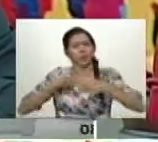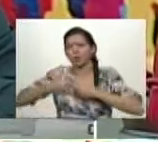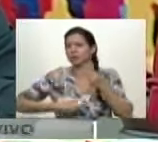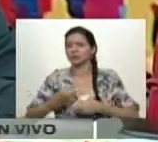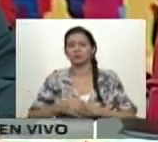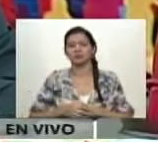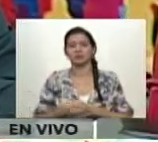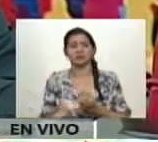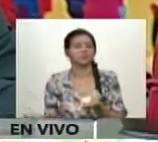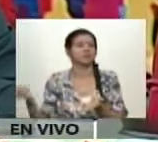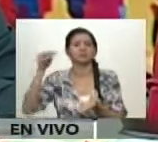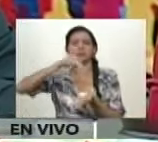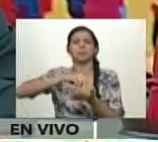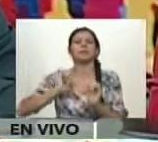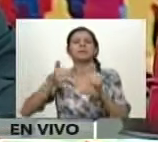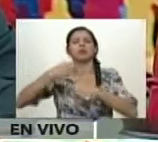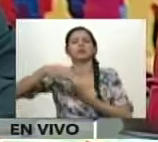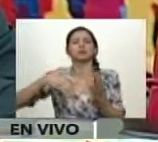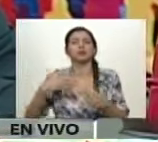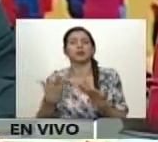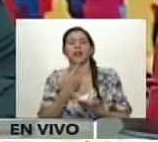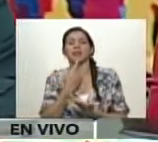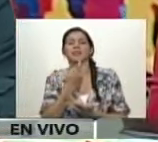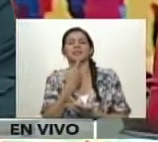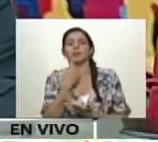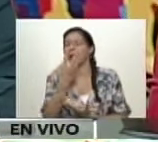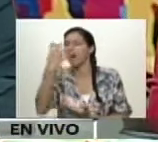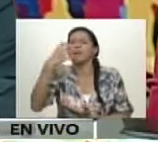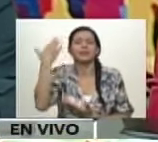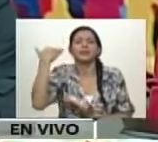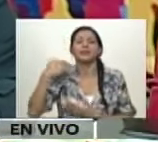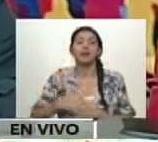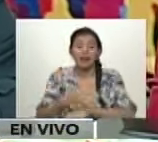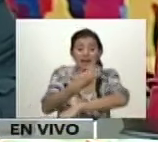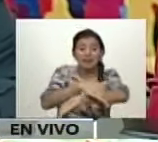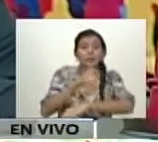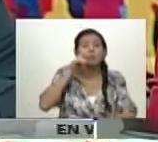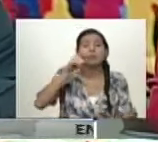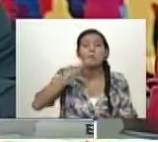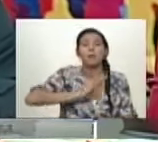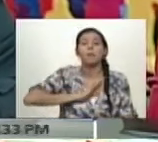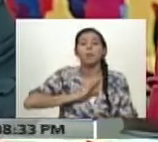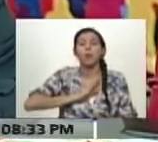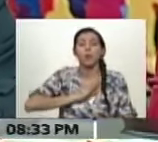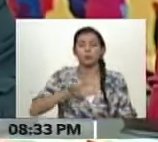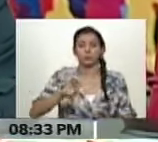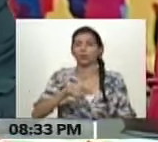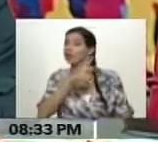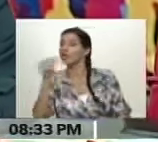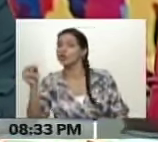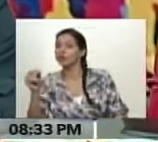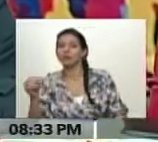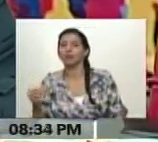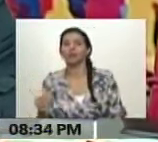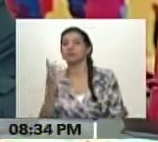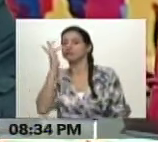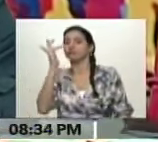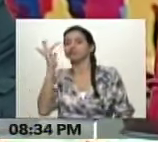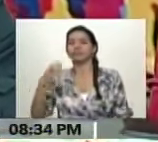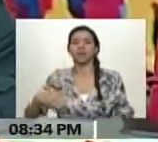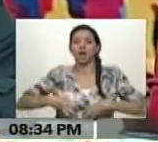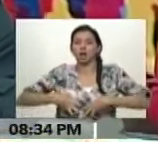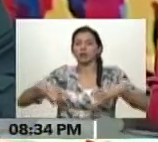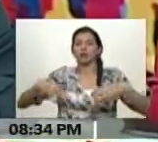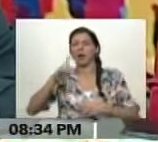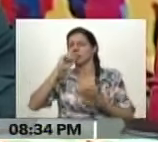las calles son del pueblo, no de la burguesía? Ese es nuestro canto, por allá por los 80,